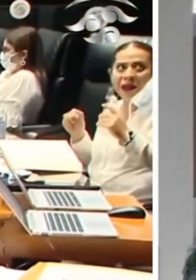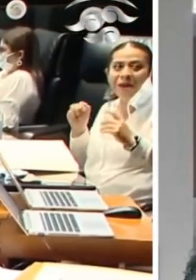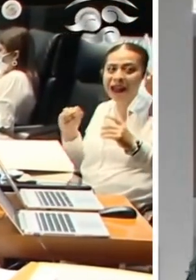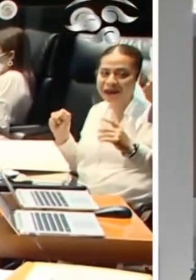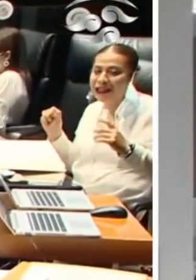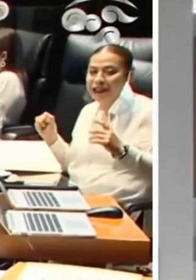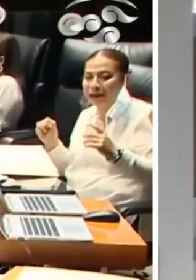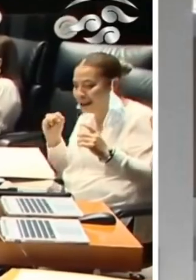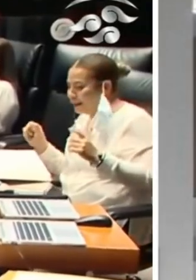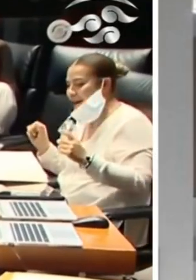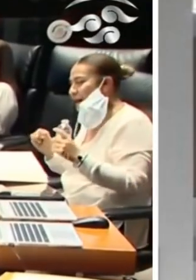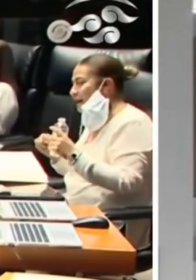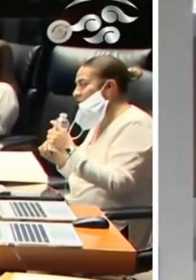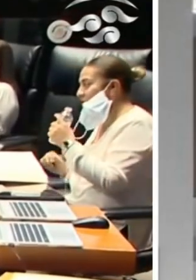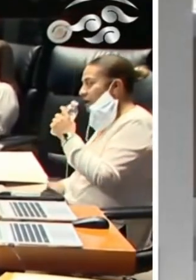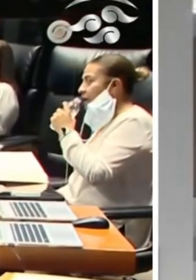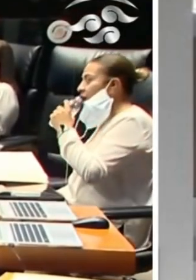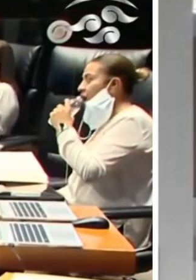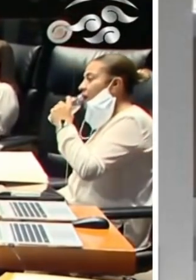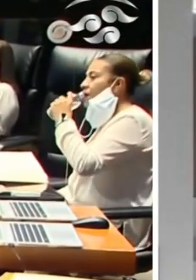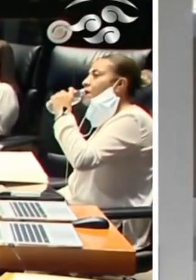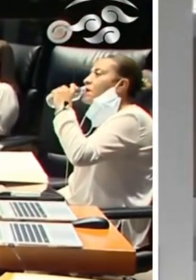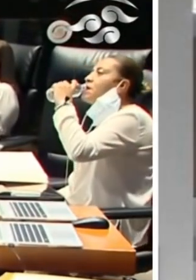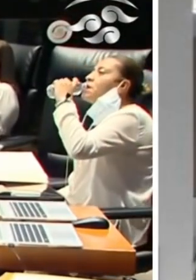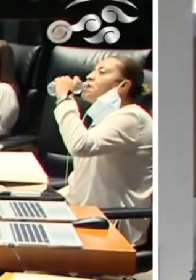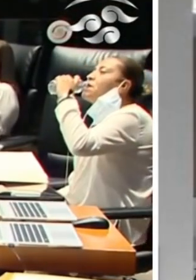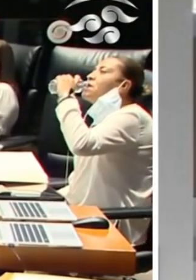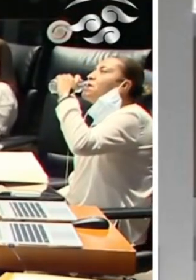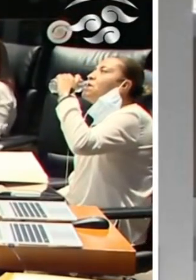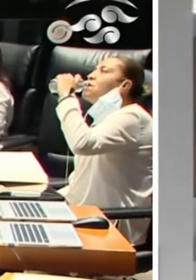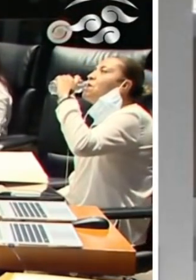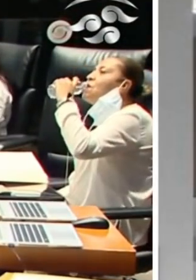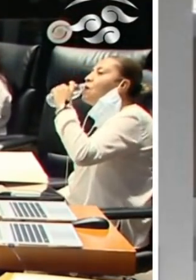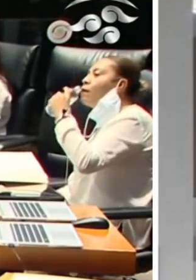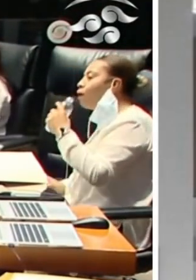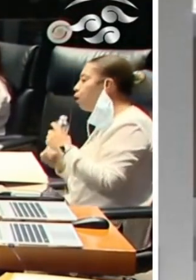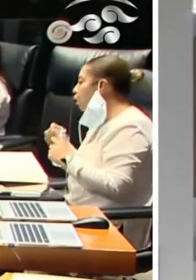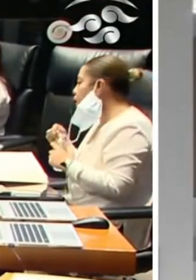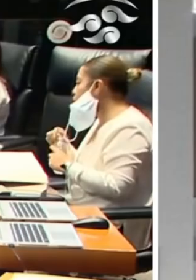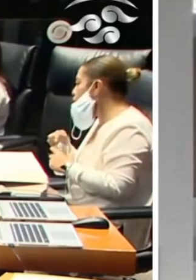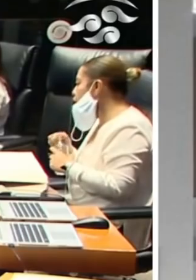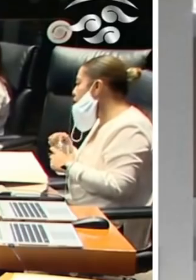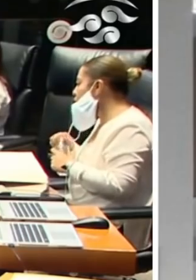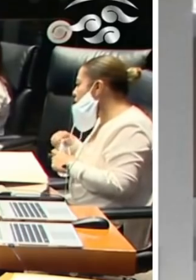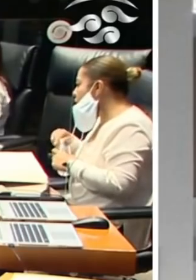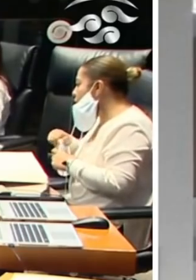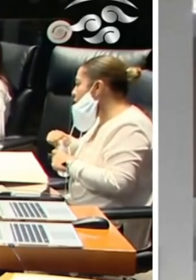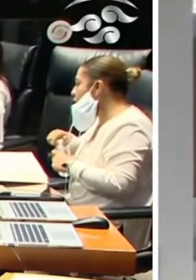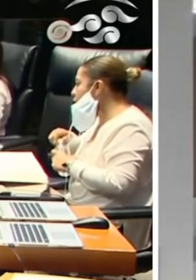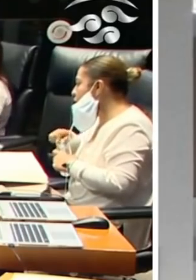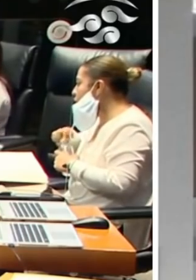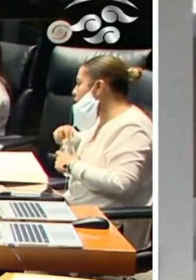Es indignante la forma en que hoy se está agandallando el